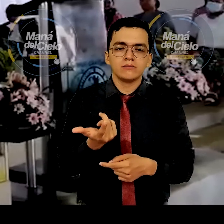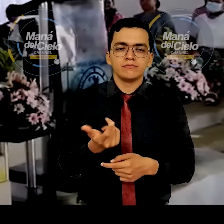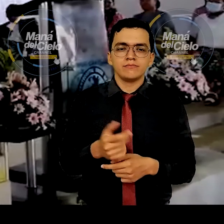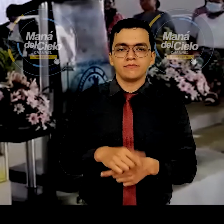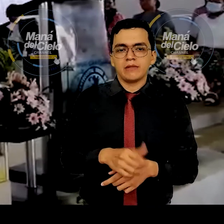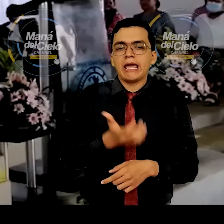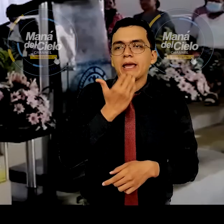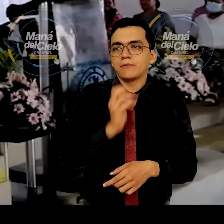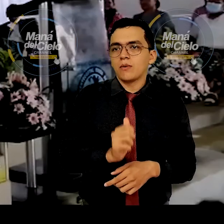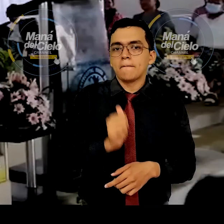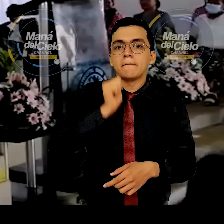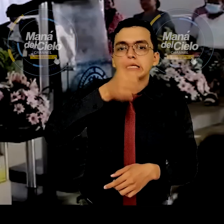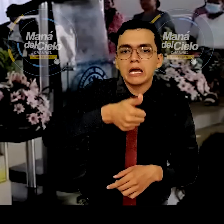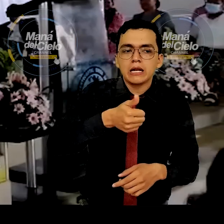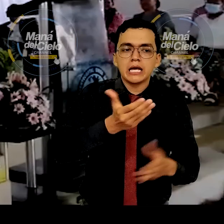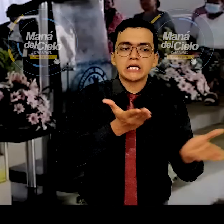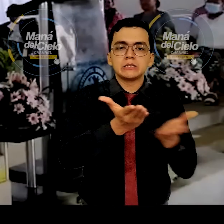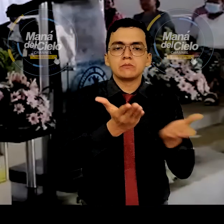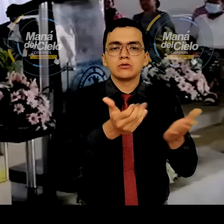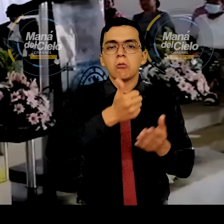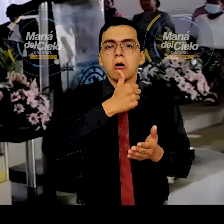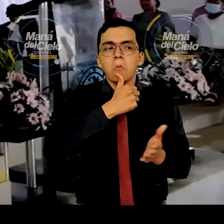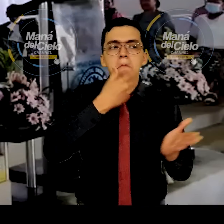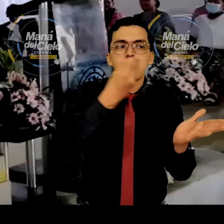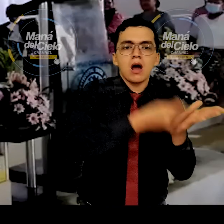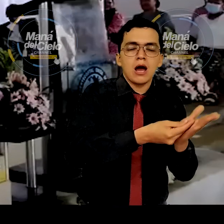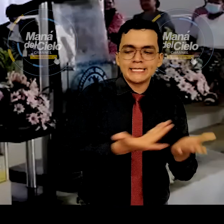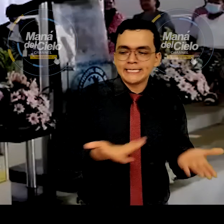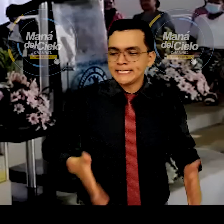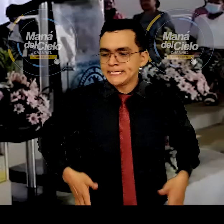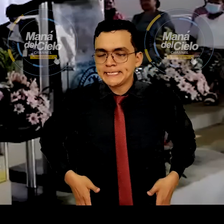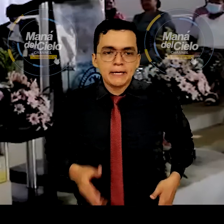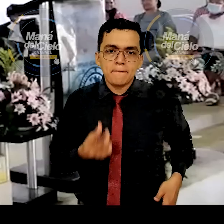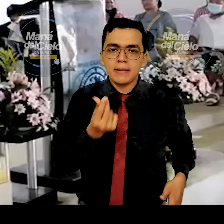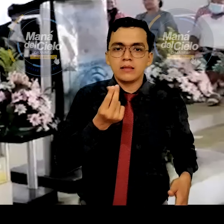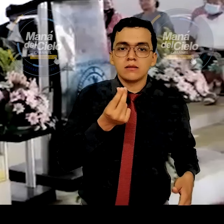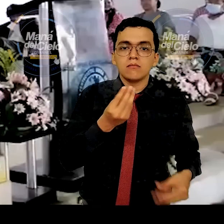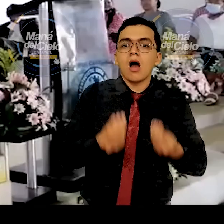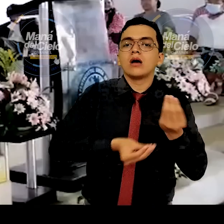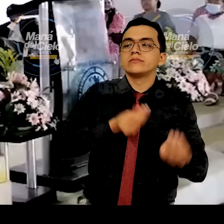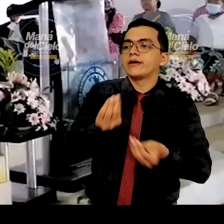Mañana hay que pagar el agua y no hay. ¿Y qué quieres que haga? Que robe.